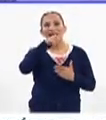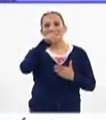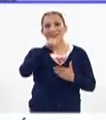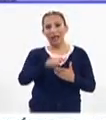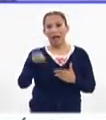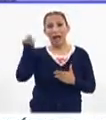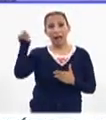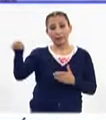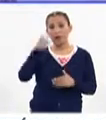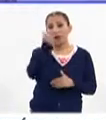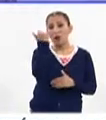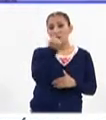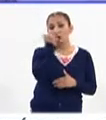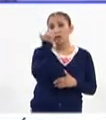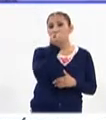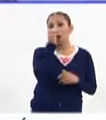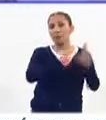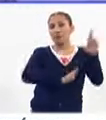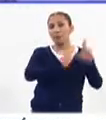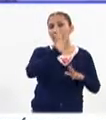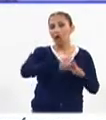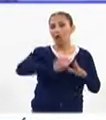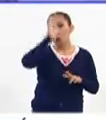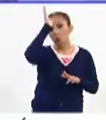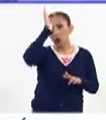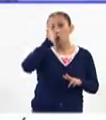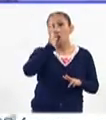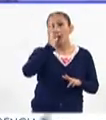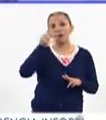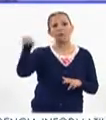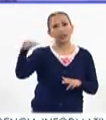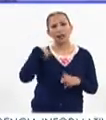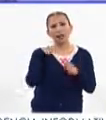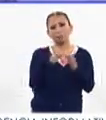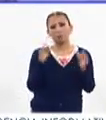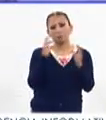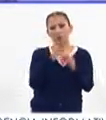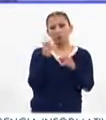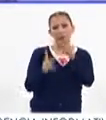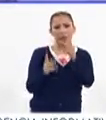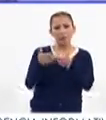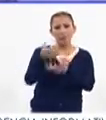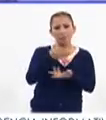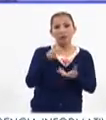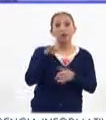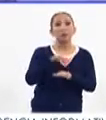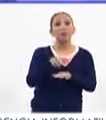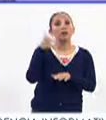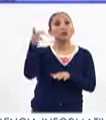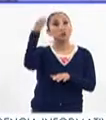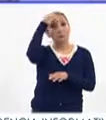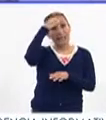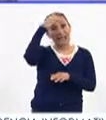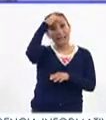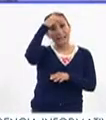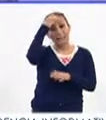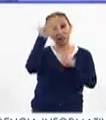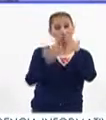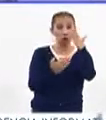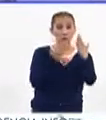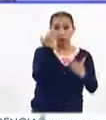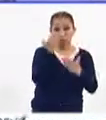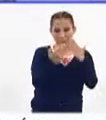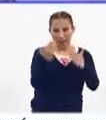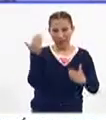Bermea. Ella es estudiante de la Escuela Normal de Coahuila y bueno, pues vamos a platicar precisamente sobre una experiencia académica